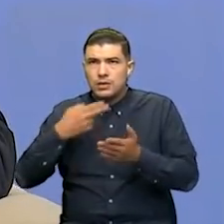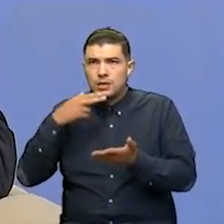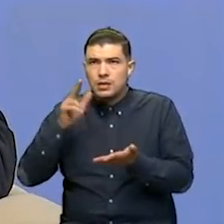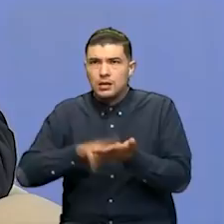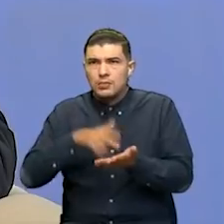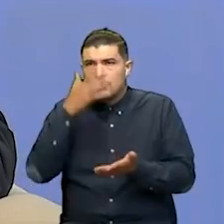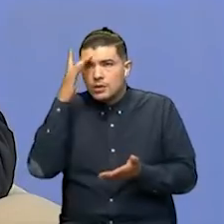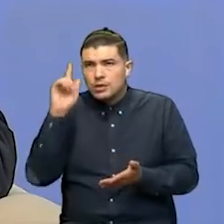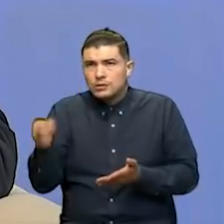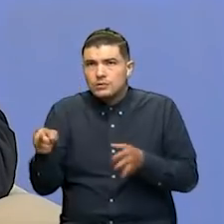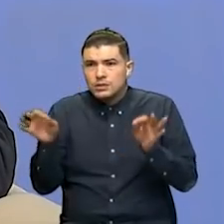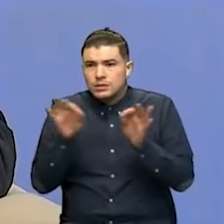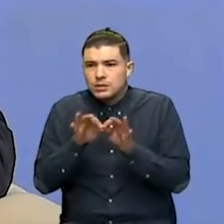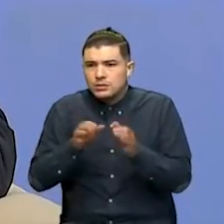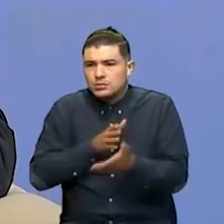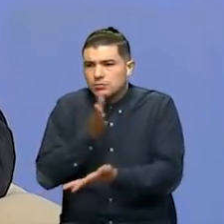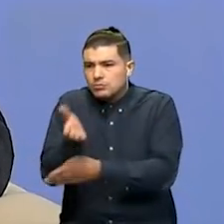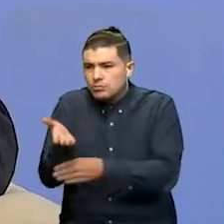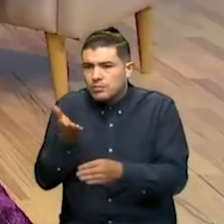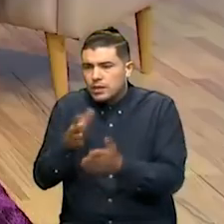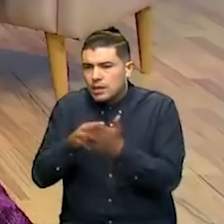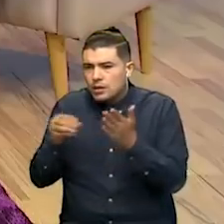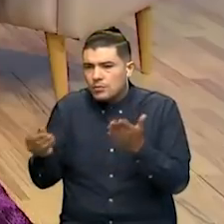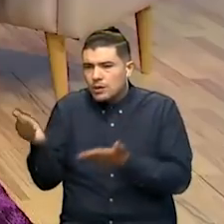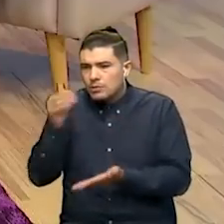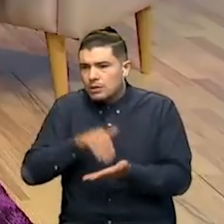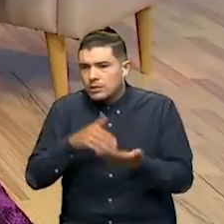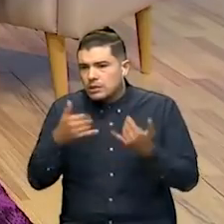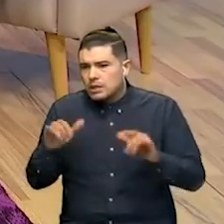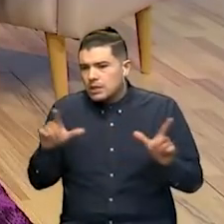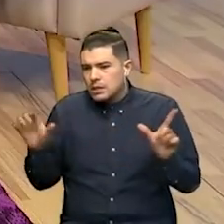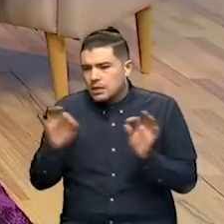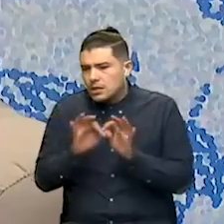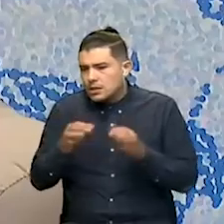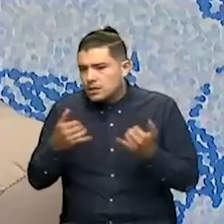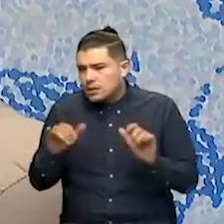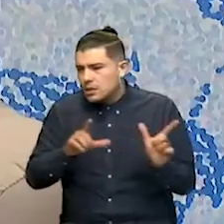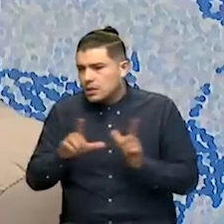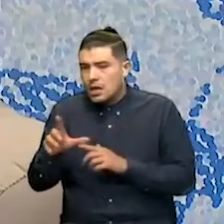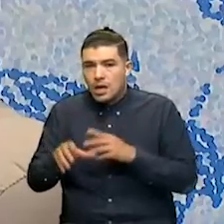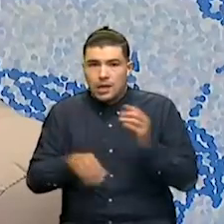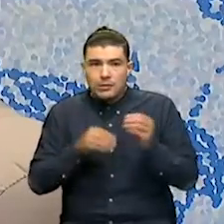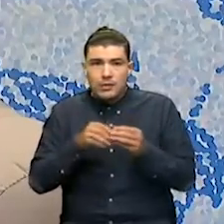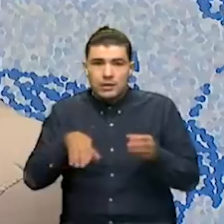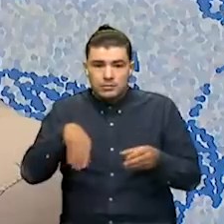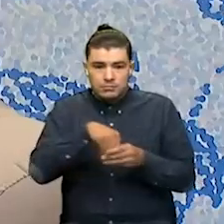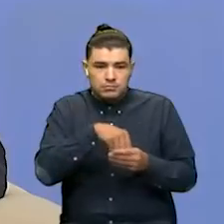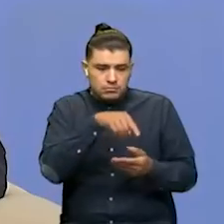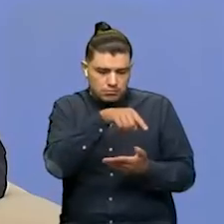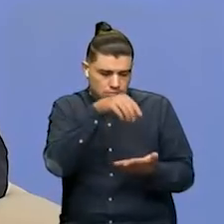porque simplemente usted va a la notaría y pide y nuevamente copia, su copia. Y ya. Perfecto. Y aparte eso estaría en el registro